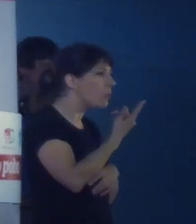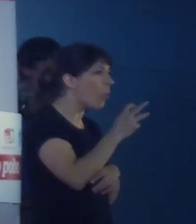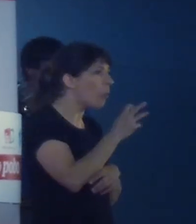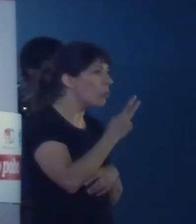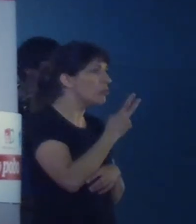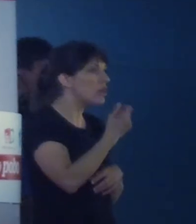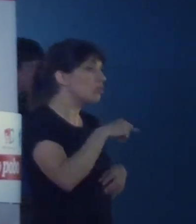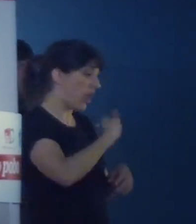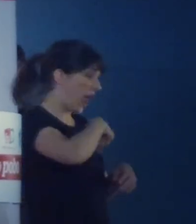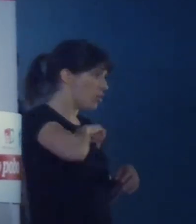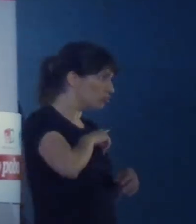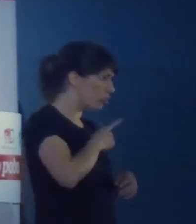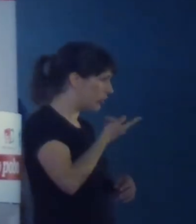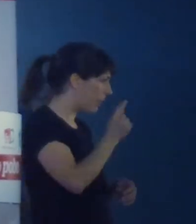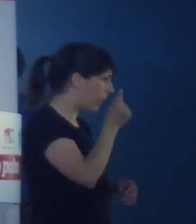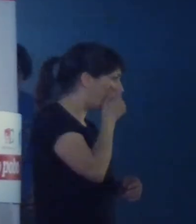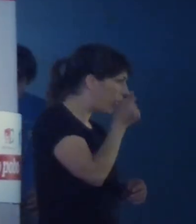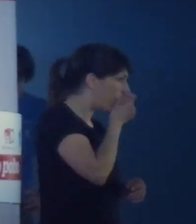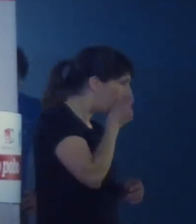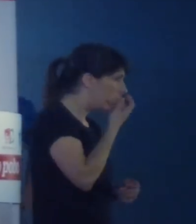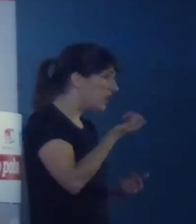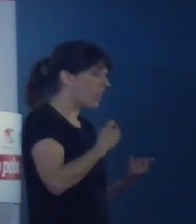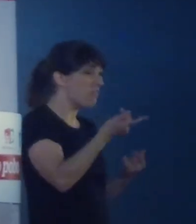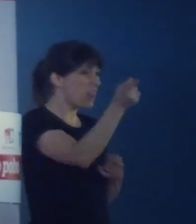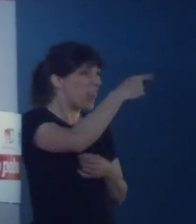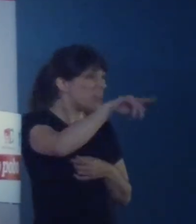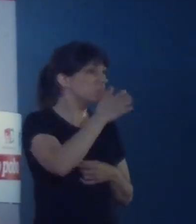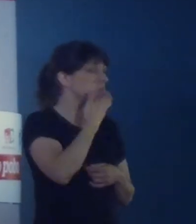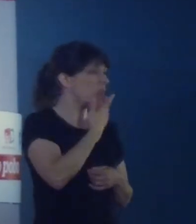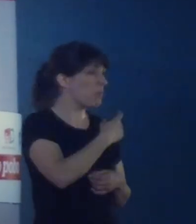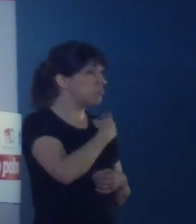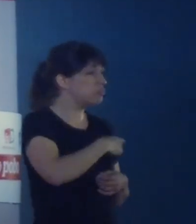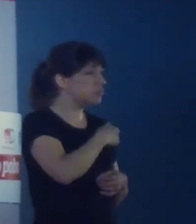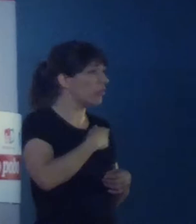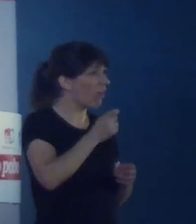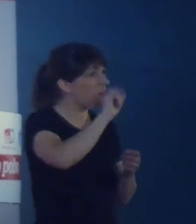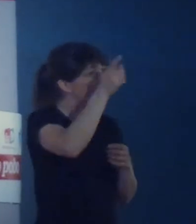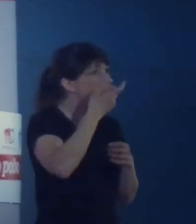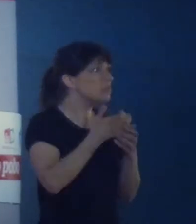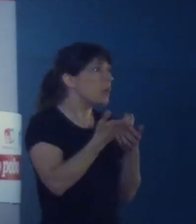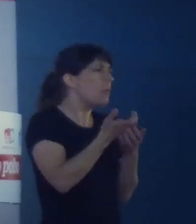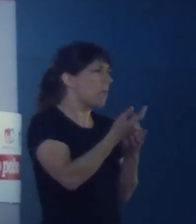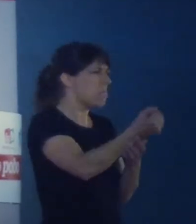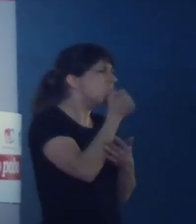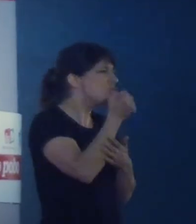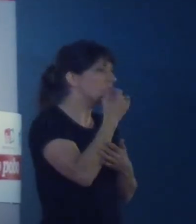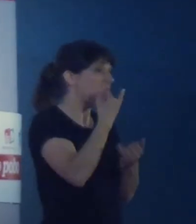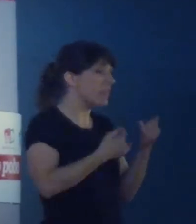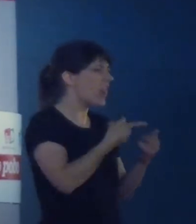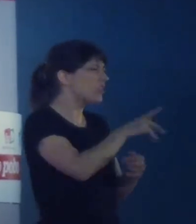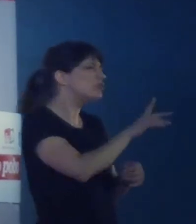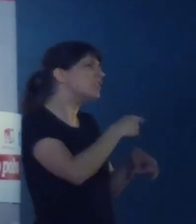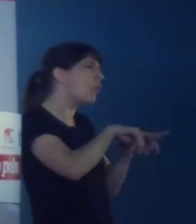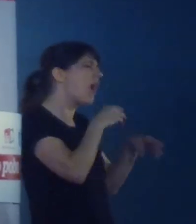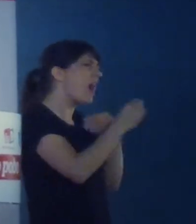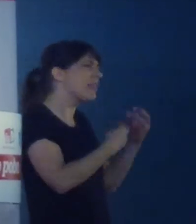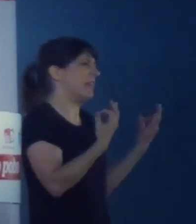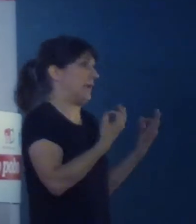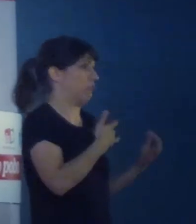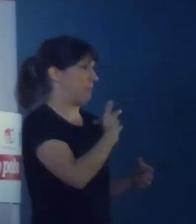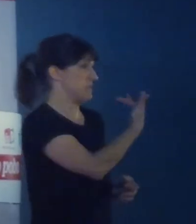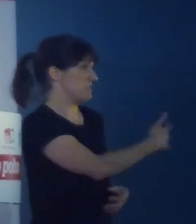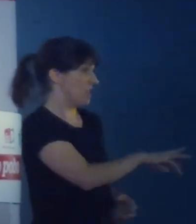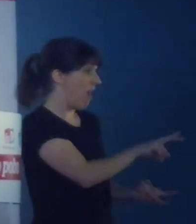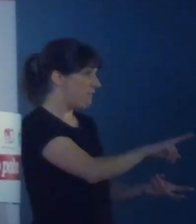de declarar, cando descubren centros de millóns en Suiza, o que fan naturalmente é darles unha amnistía fiscal, e despois chamalos de conselleiros como acaba de